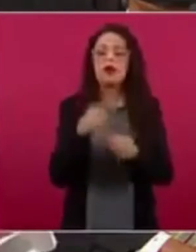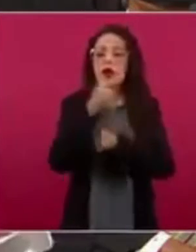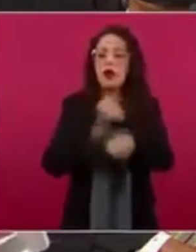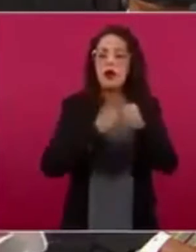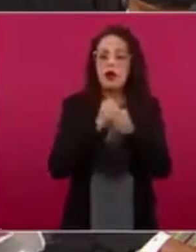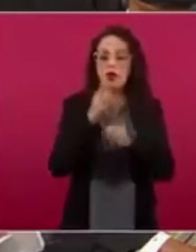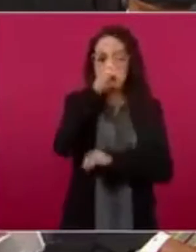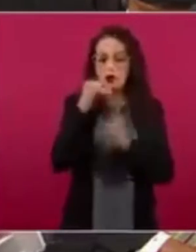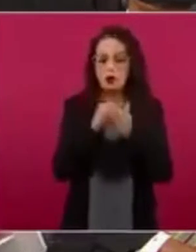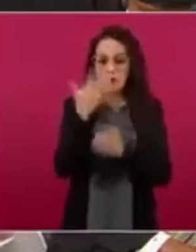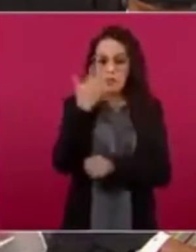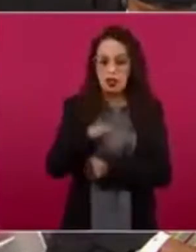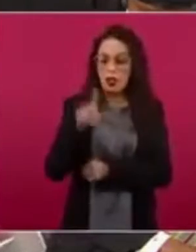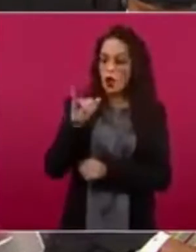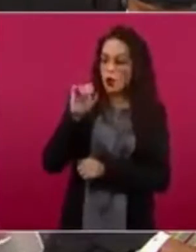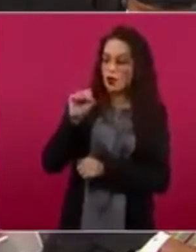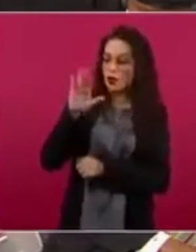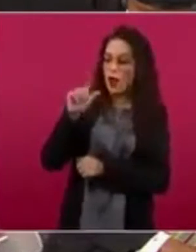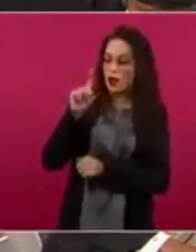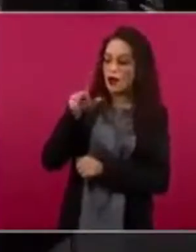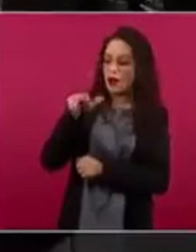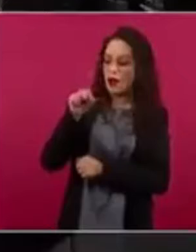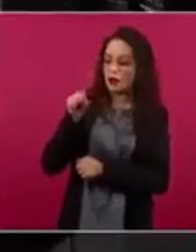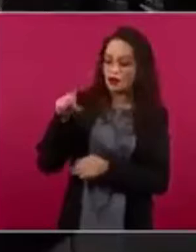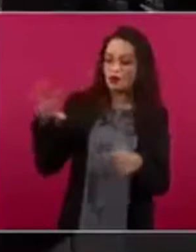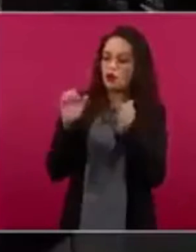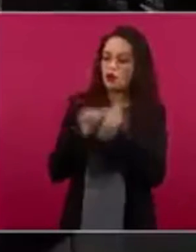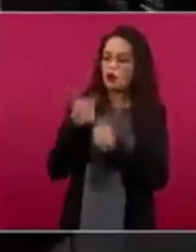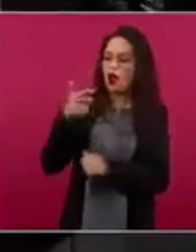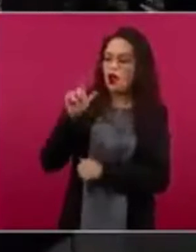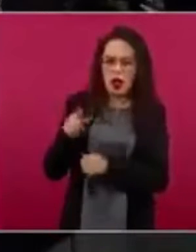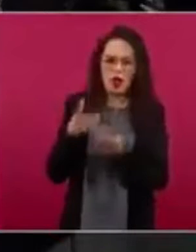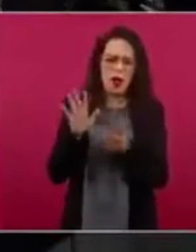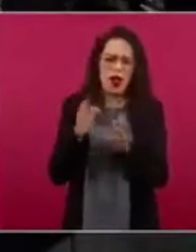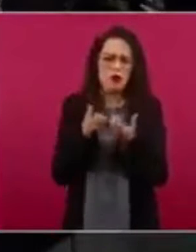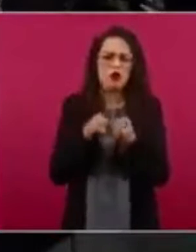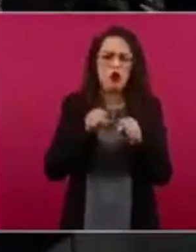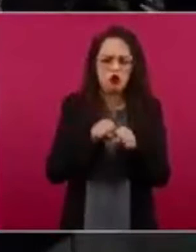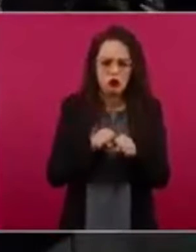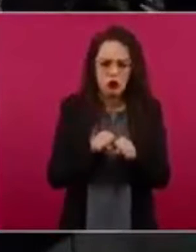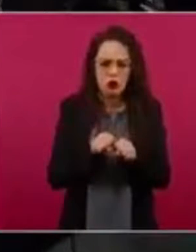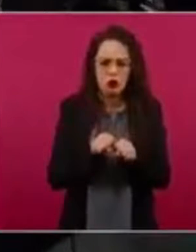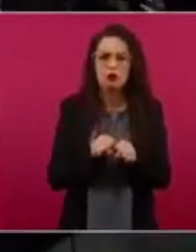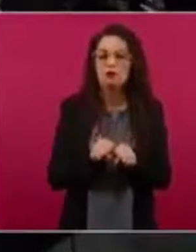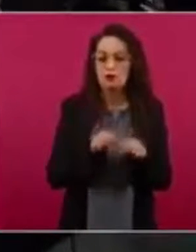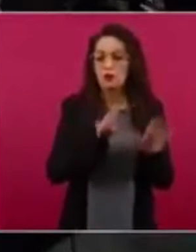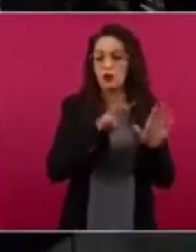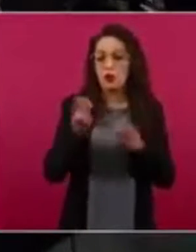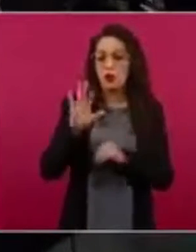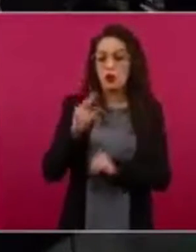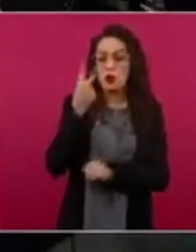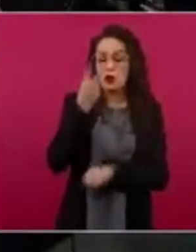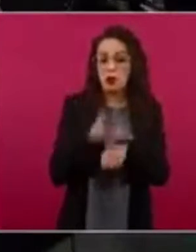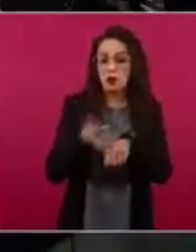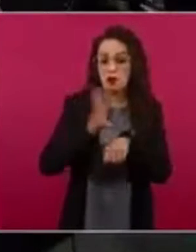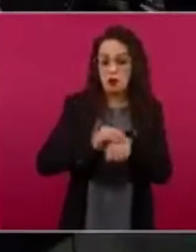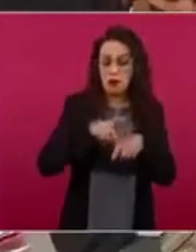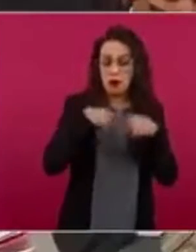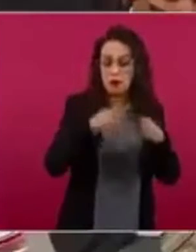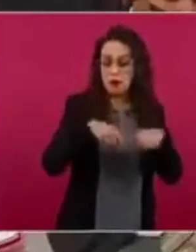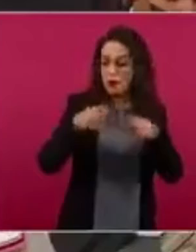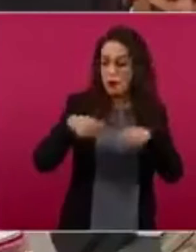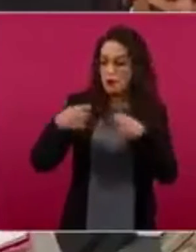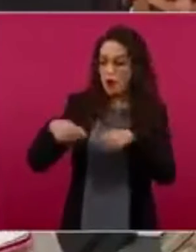Cárdenas Palomino se asoció con García Luna para privatizar la seguridad pública. Dieron más de 352 permisos, los